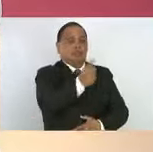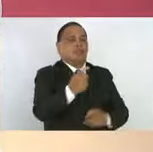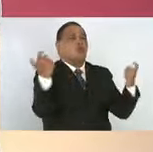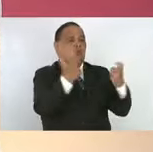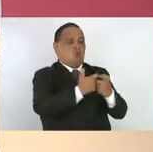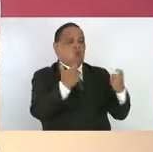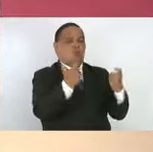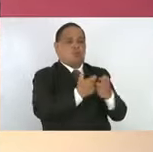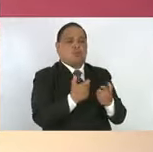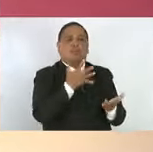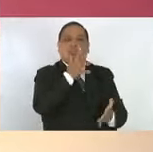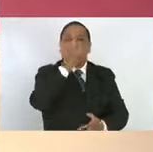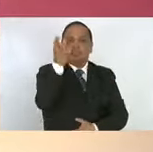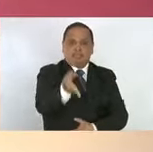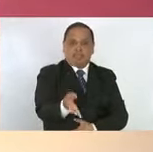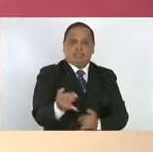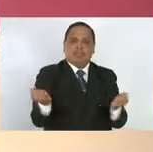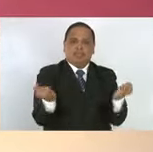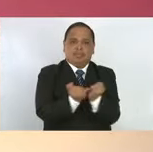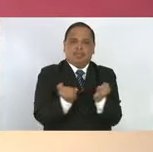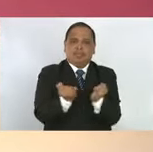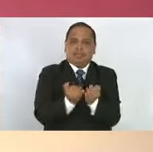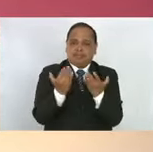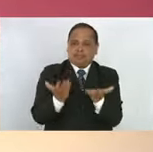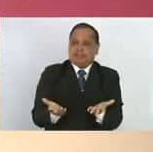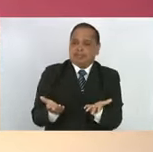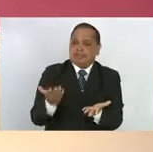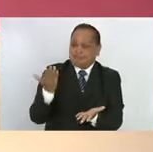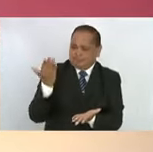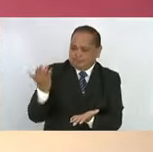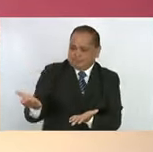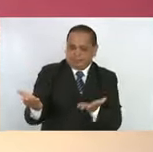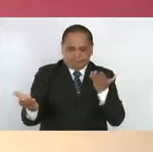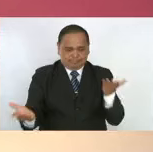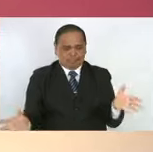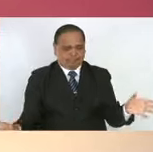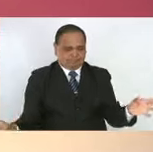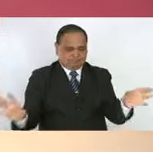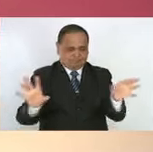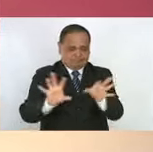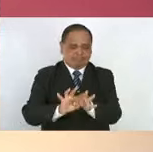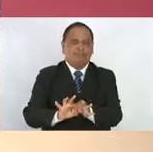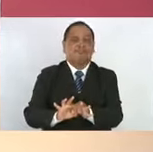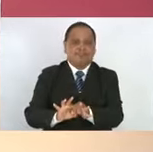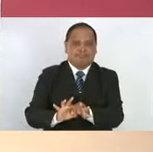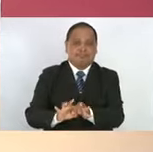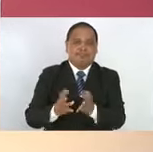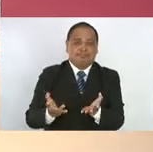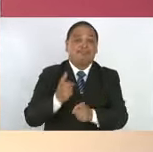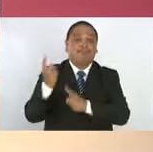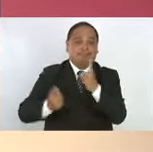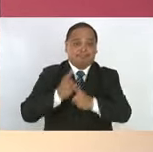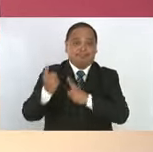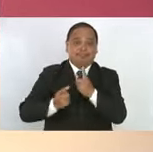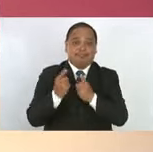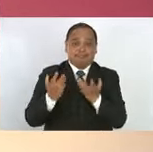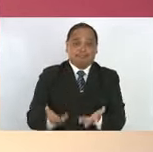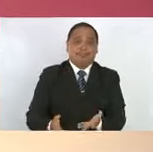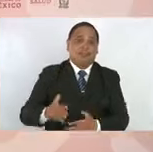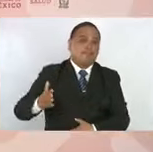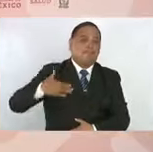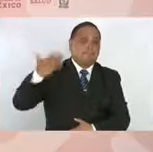de mencionar el hito en nuestras relaciones que constituyó, sin dudas, el desarrollo de la Operación